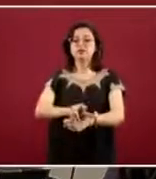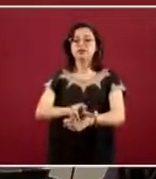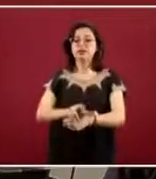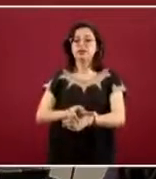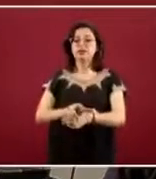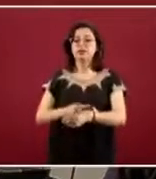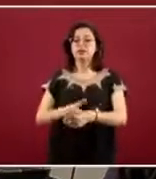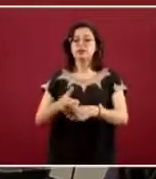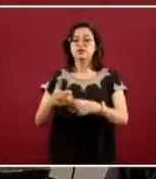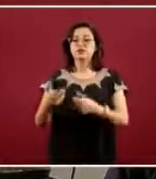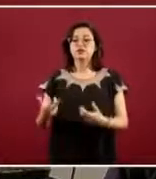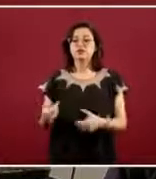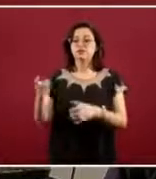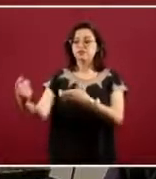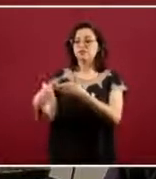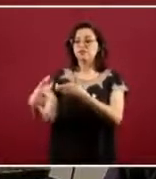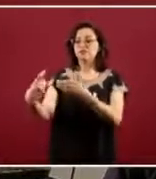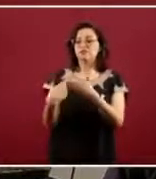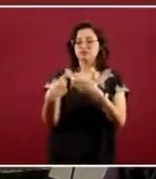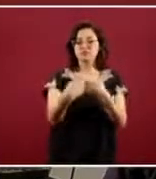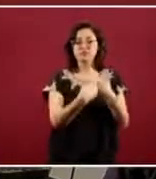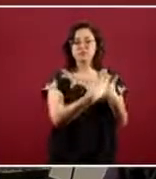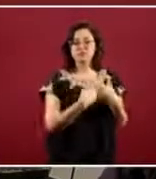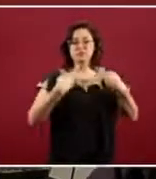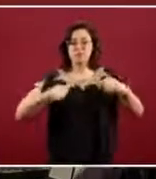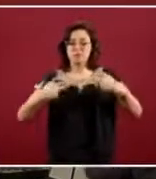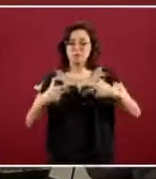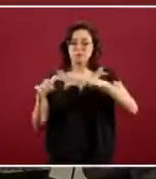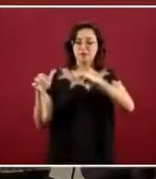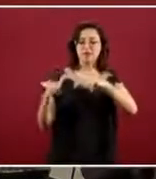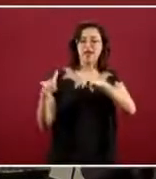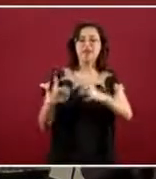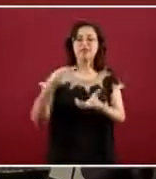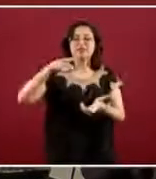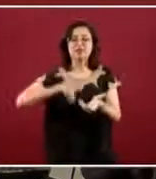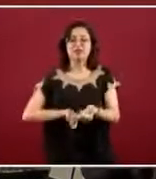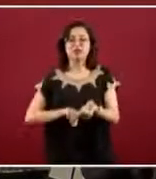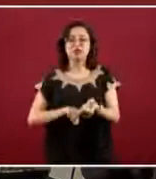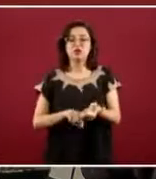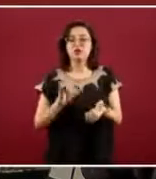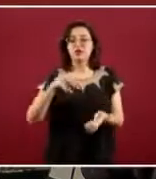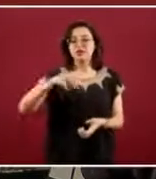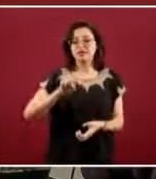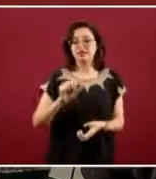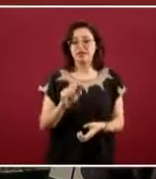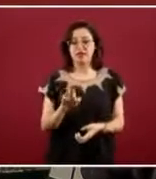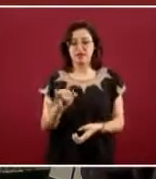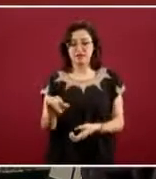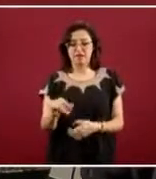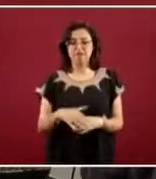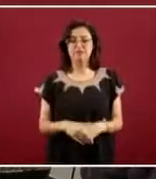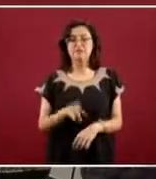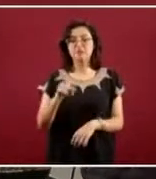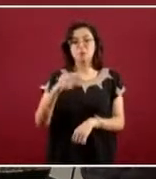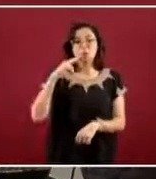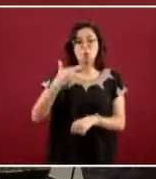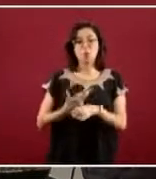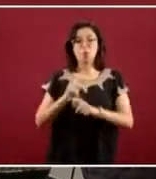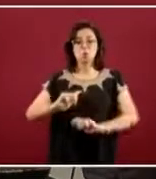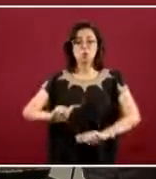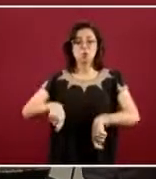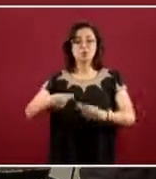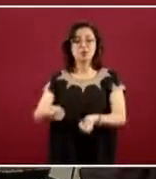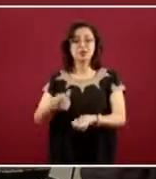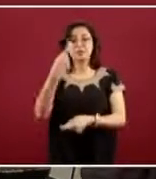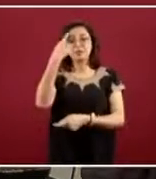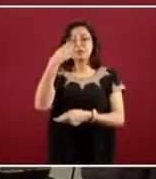de la formación y reclutamiento de los recursos humanos en el Instituto de Salud para el Bienestar. Él tiene la encomienda